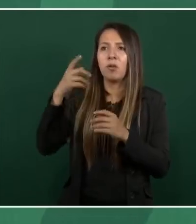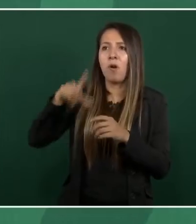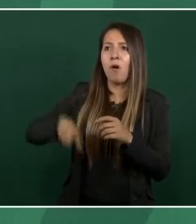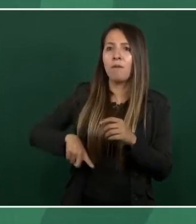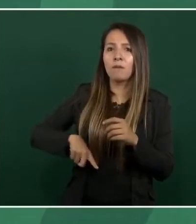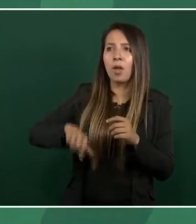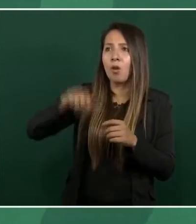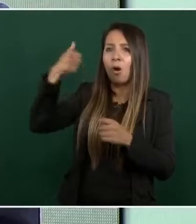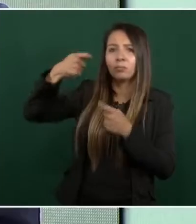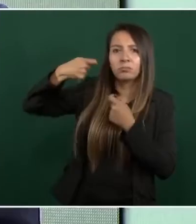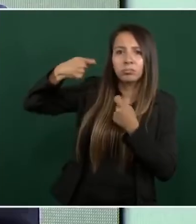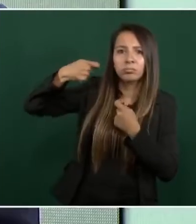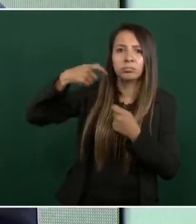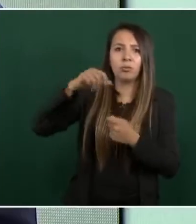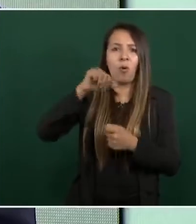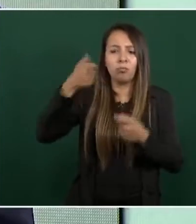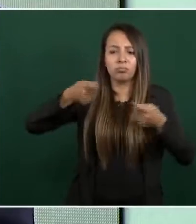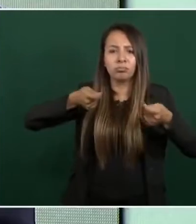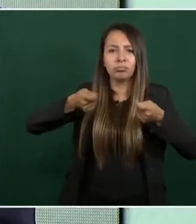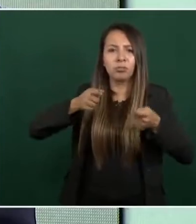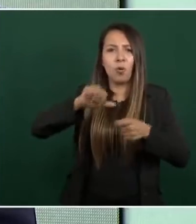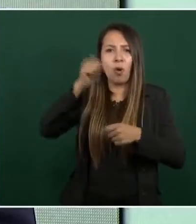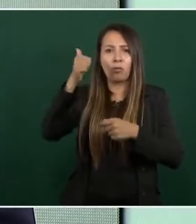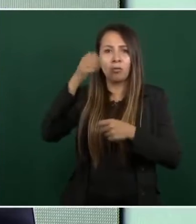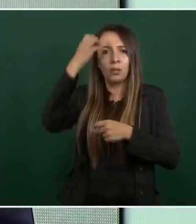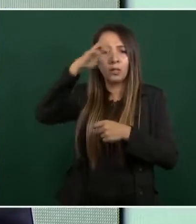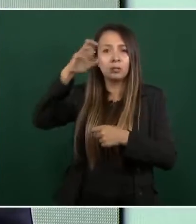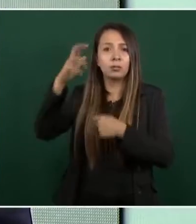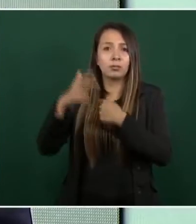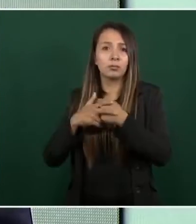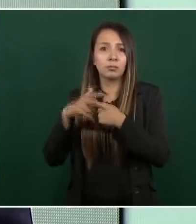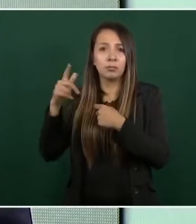gobierno, de ningún país extranjero.